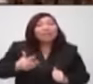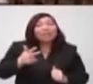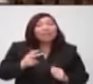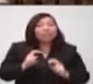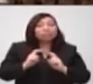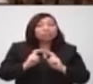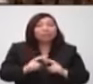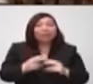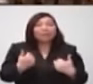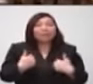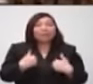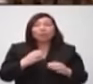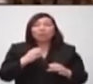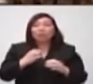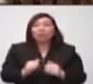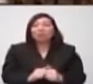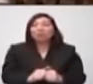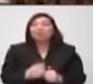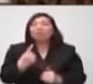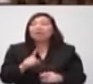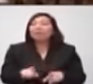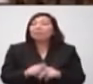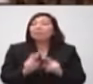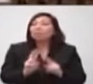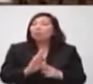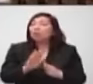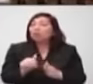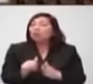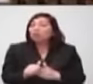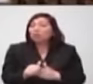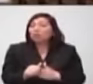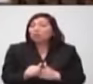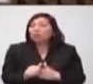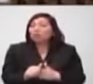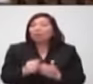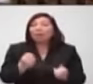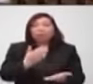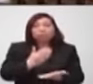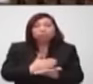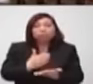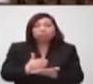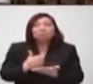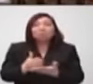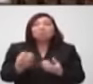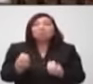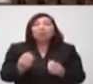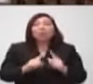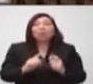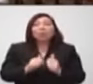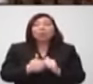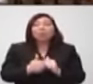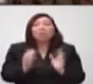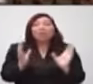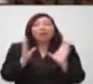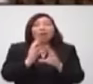eléctrico ya tenemos conversaciones para también ver todo el caso de los paraderos, etcétera, porque hay que hacer algún tipo de